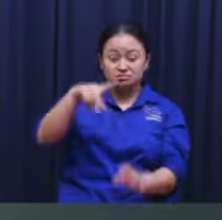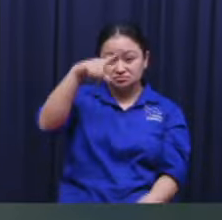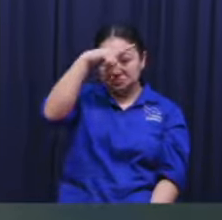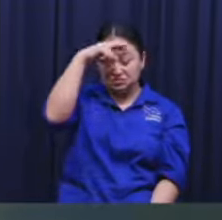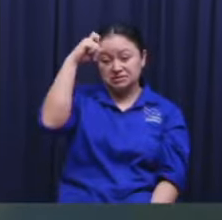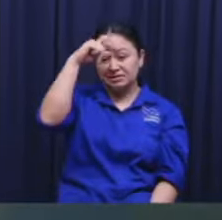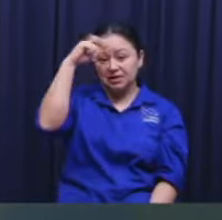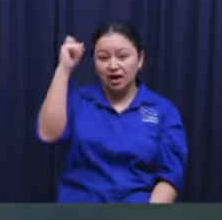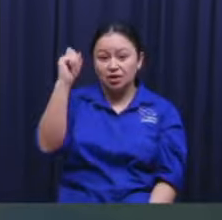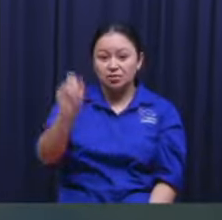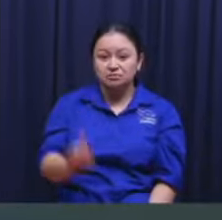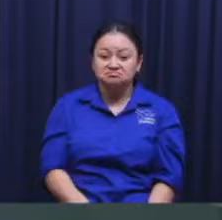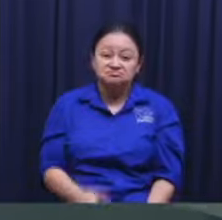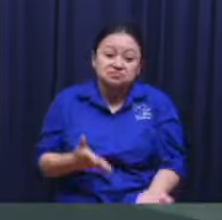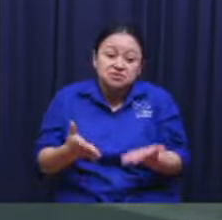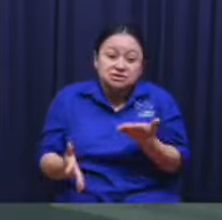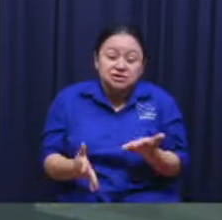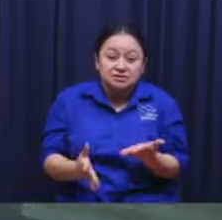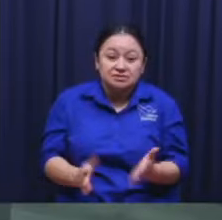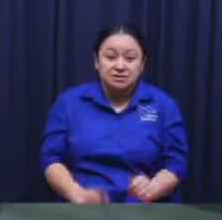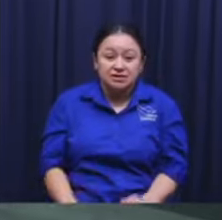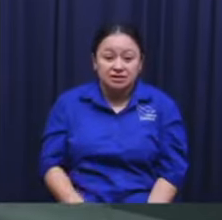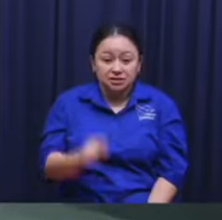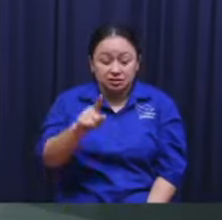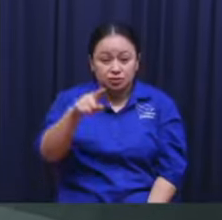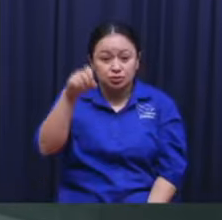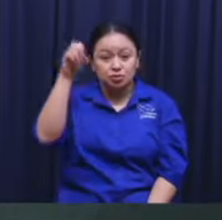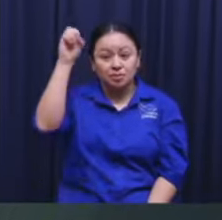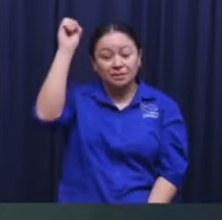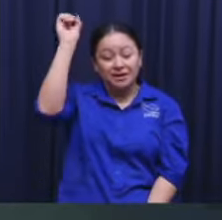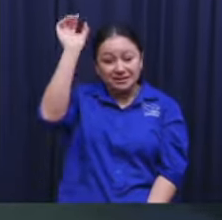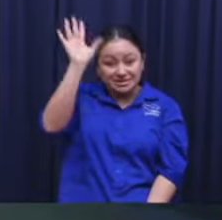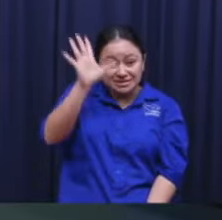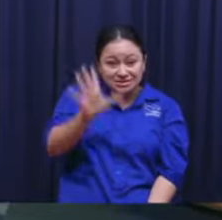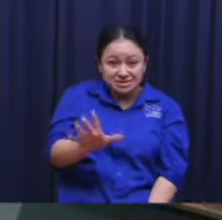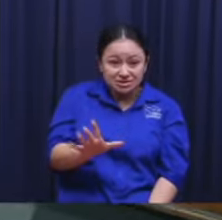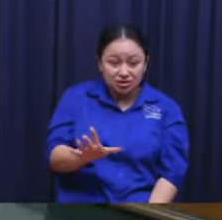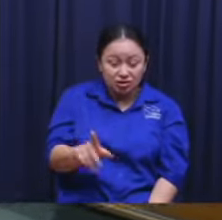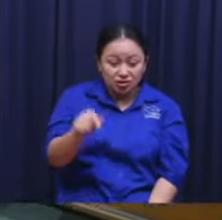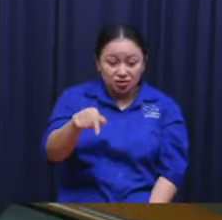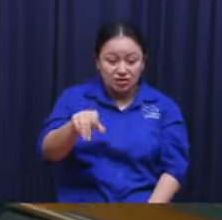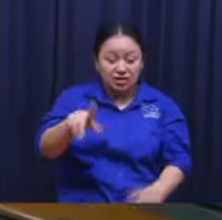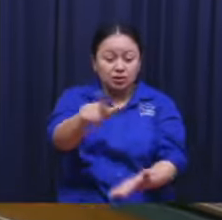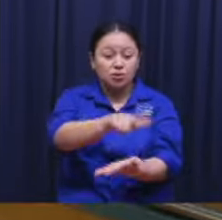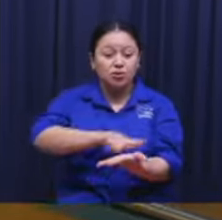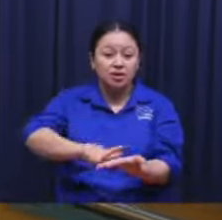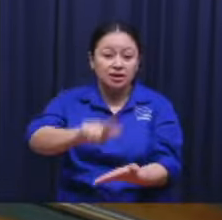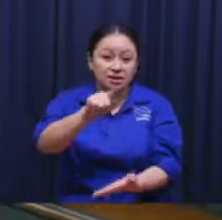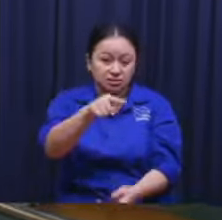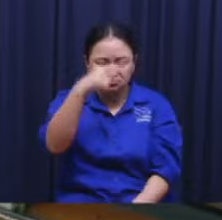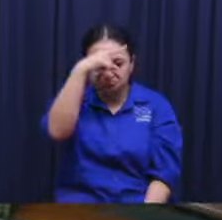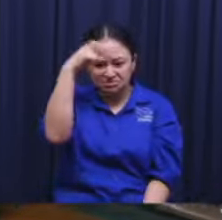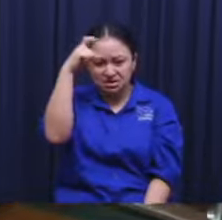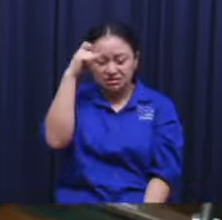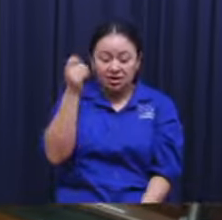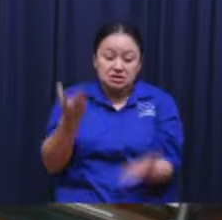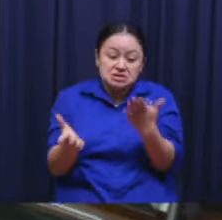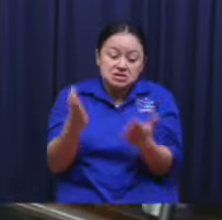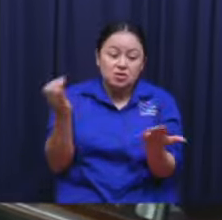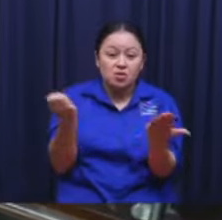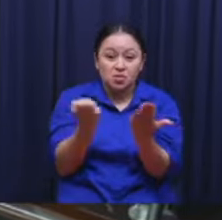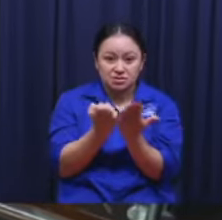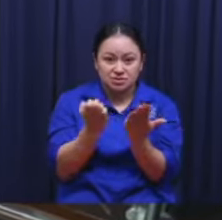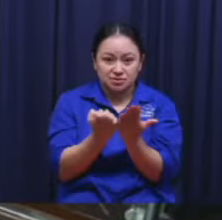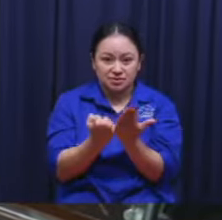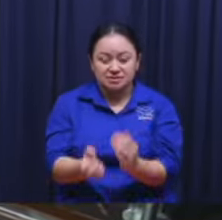ahí y no se va a una perdición eterna. No estoy diciendo que nos vistamos de blanco y nos vayamos a caminar al judío, aparte que caminar al judío está ocupado por